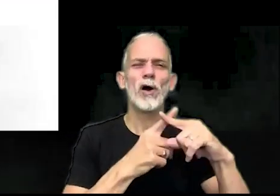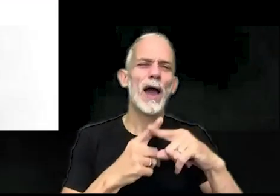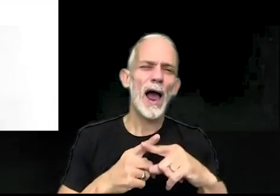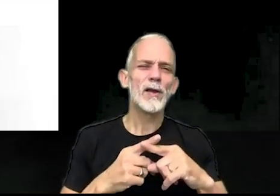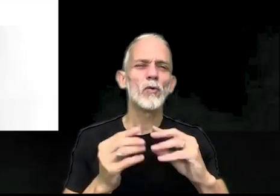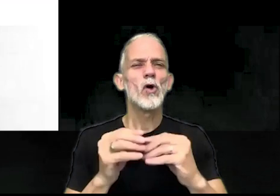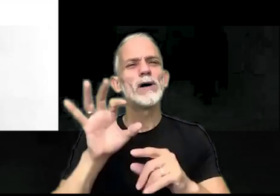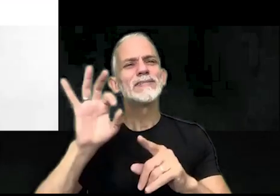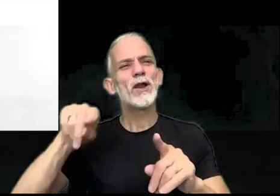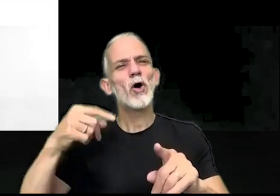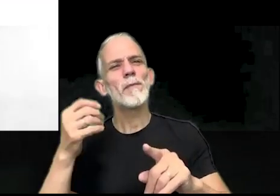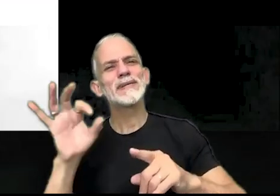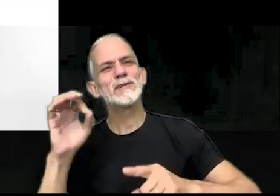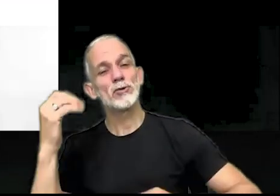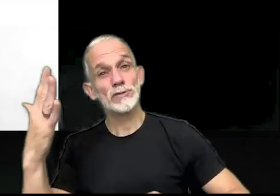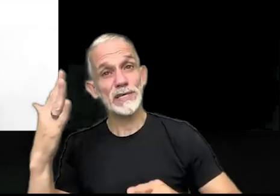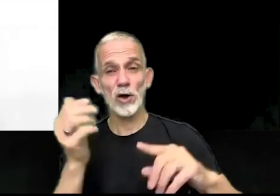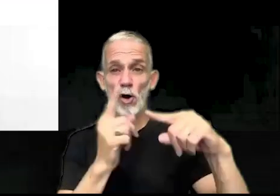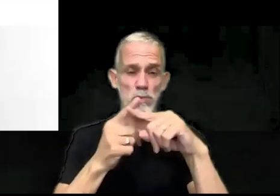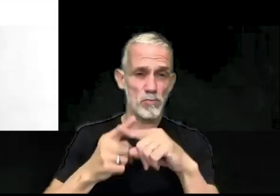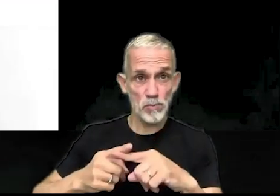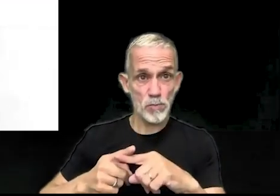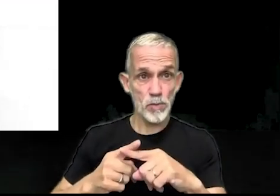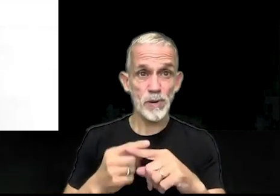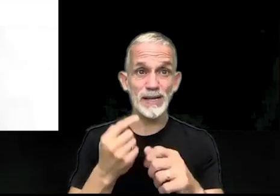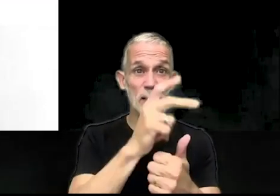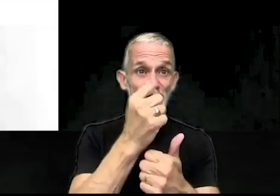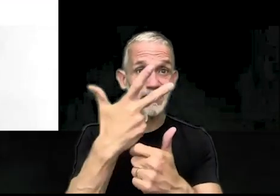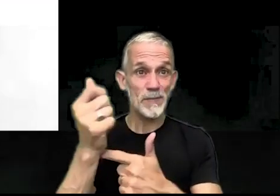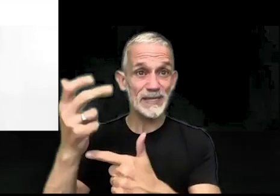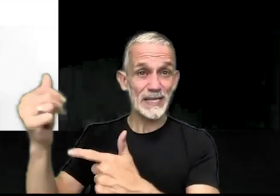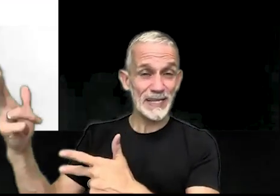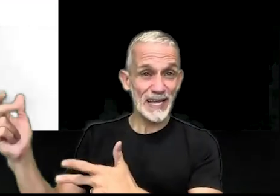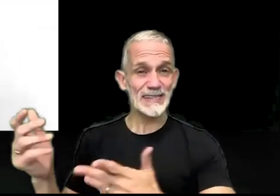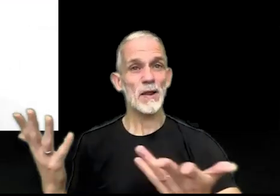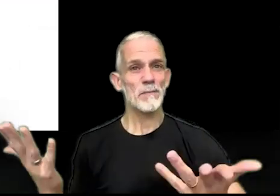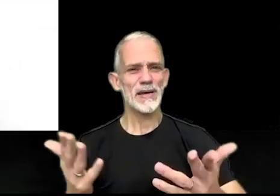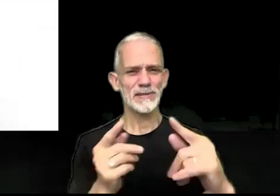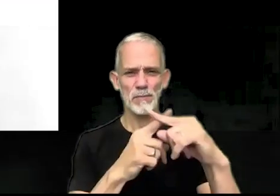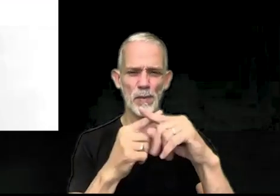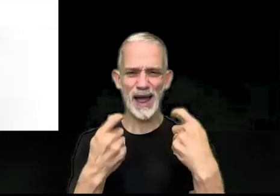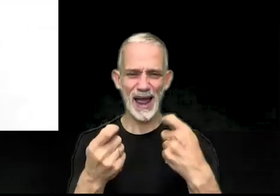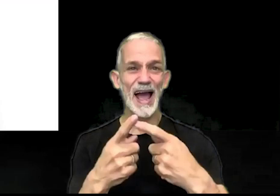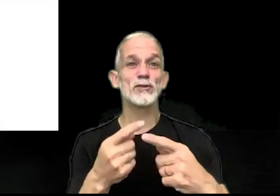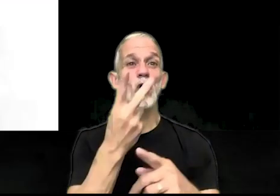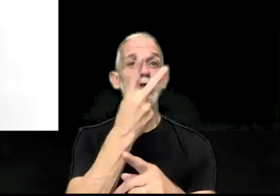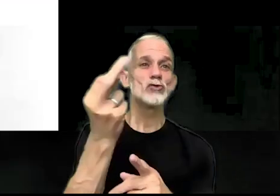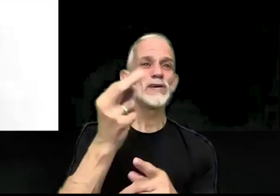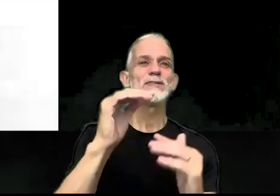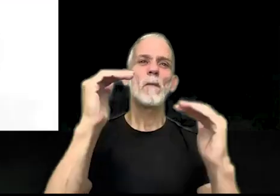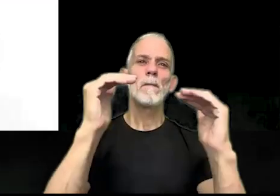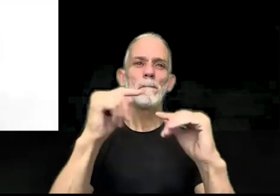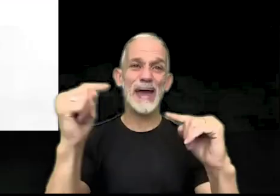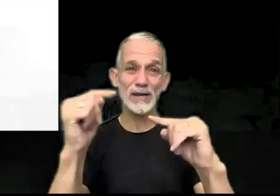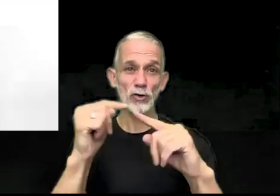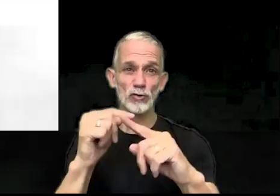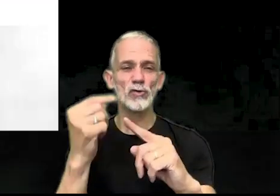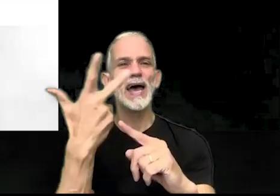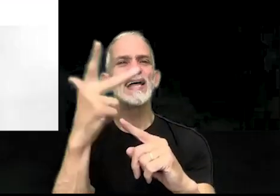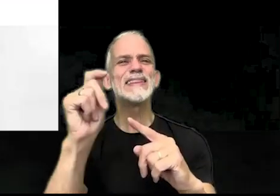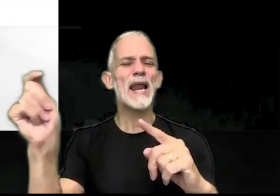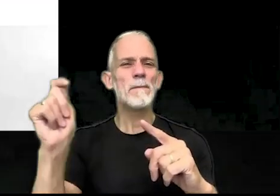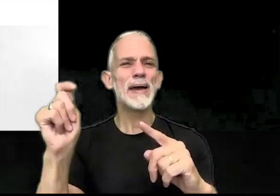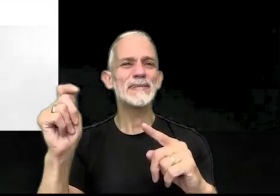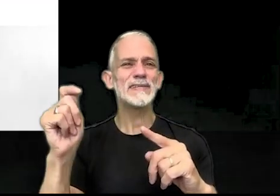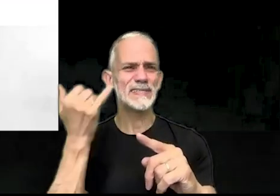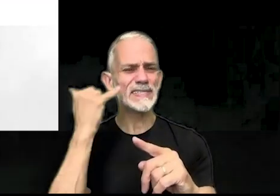a 0,05 cada trimestre. Lo que voy a hacer es 200 menos los trimestres de